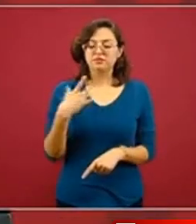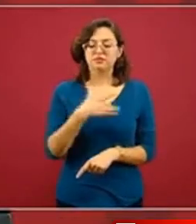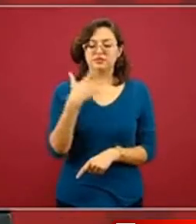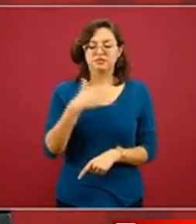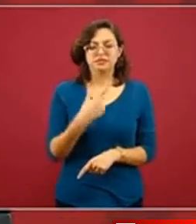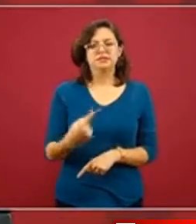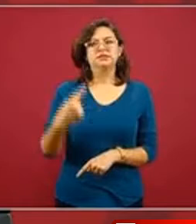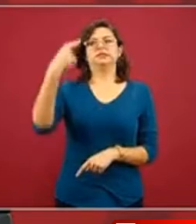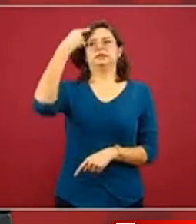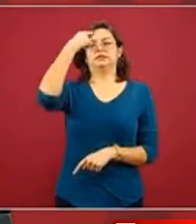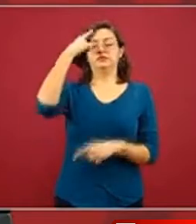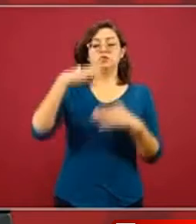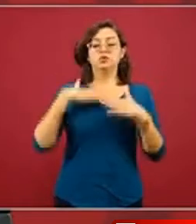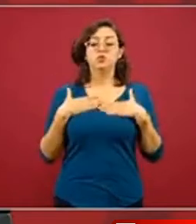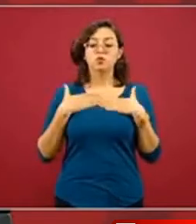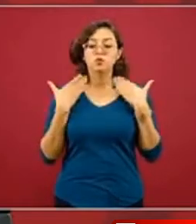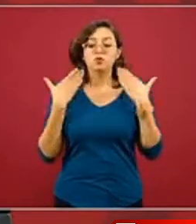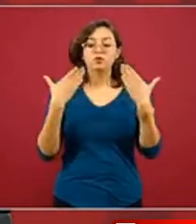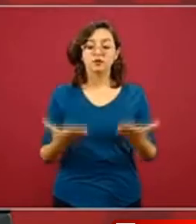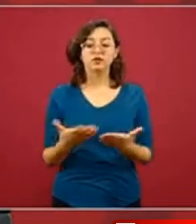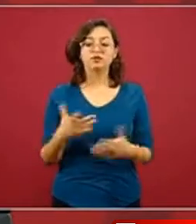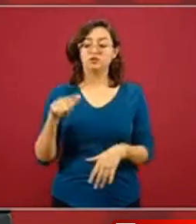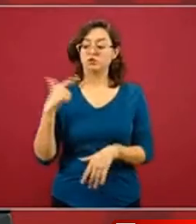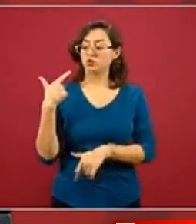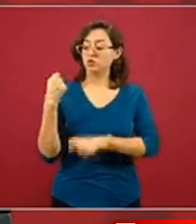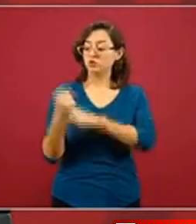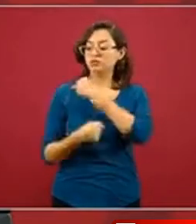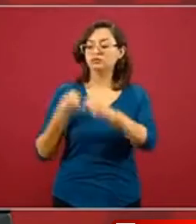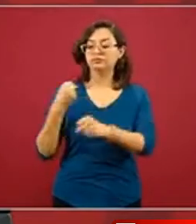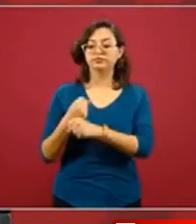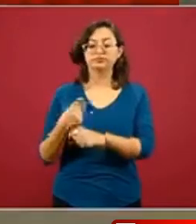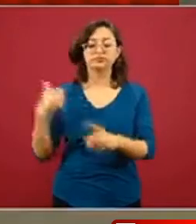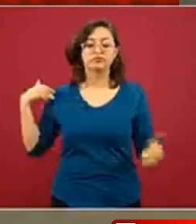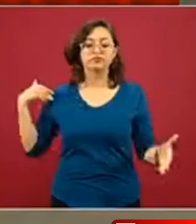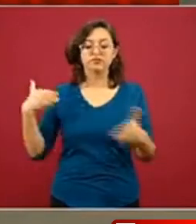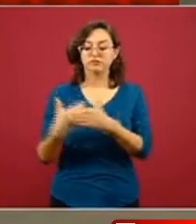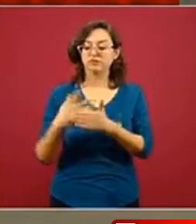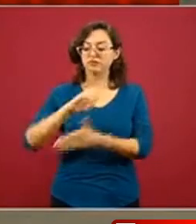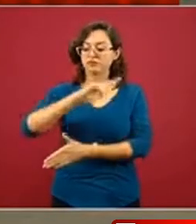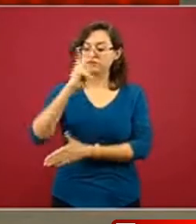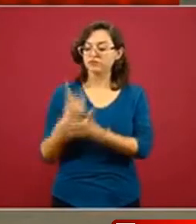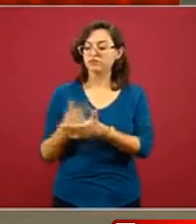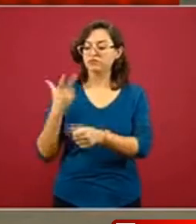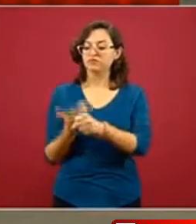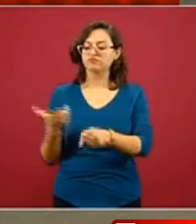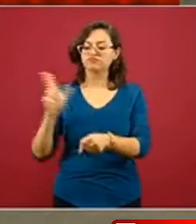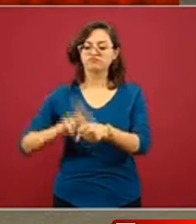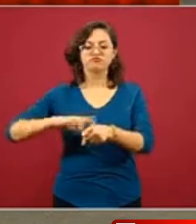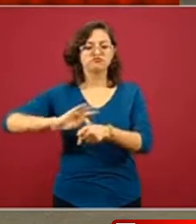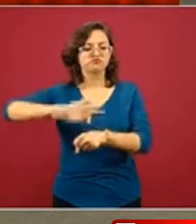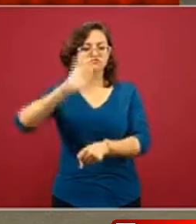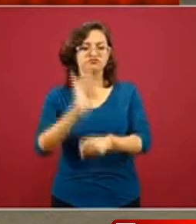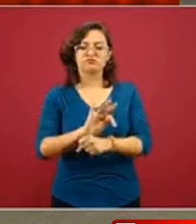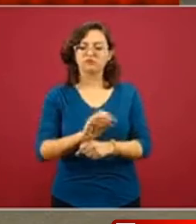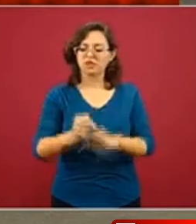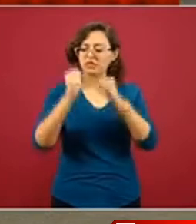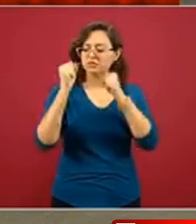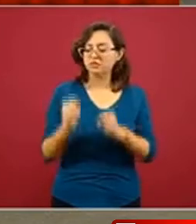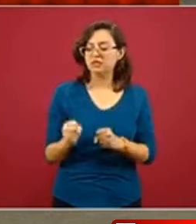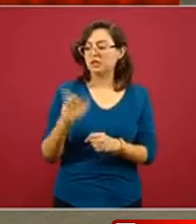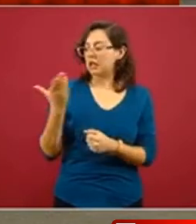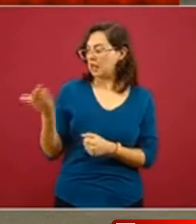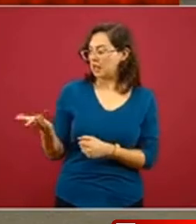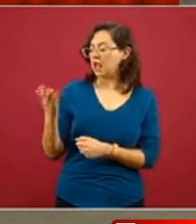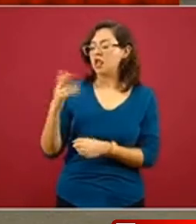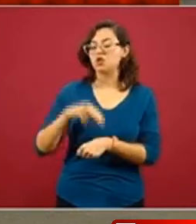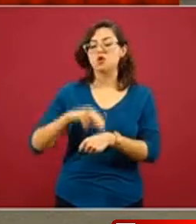de varios años, ya insisto, más de 12 años, este programa Hospital Seguro, con toda la historia que nos relata el doctor